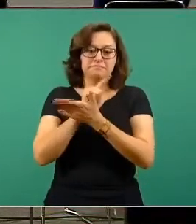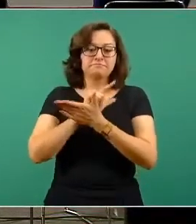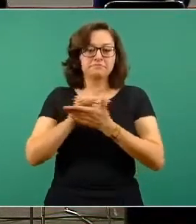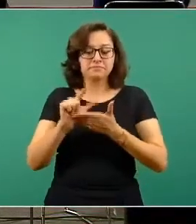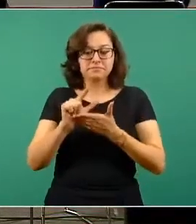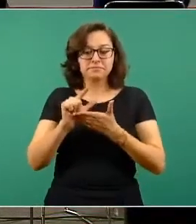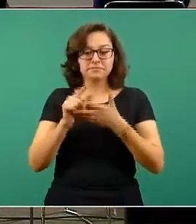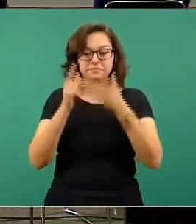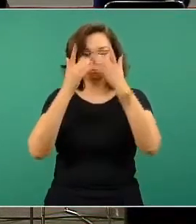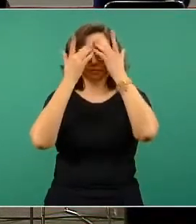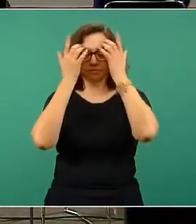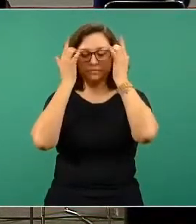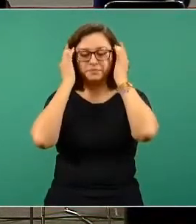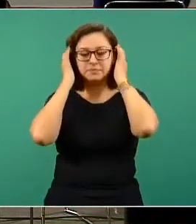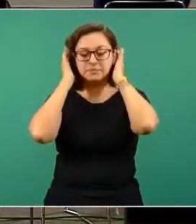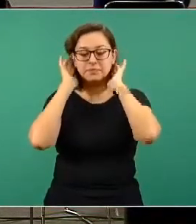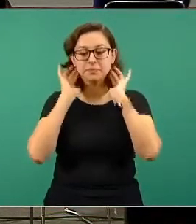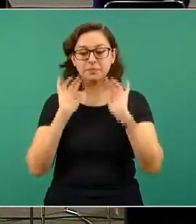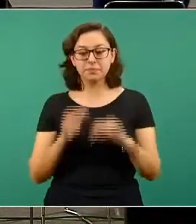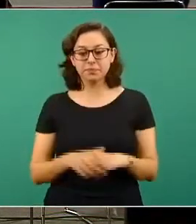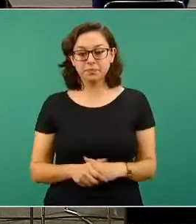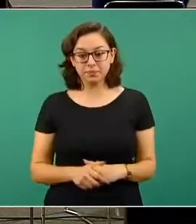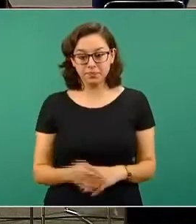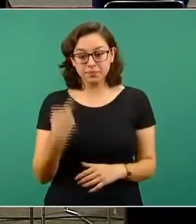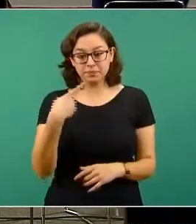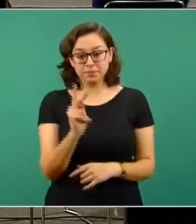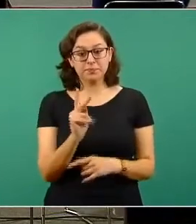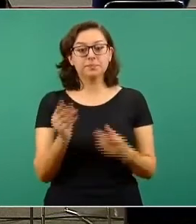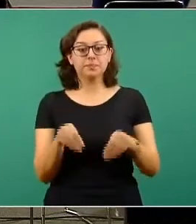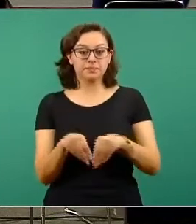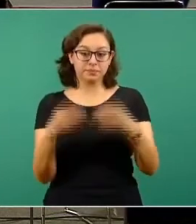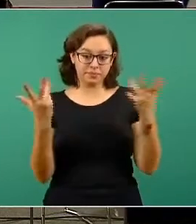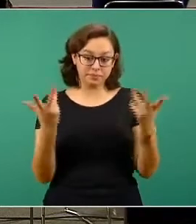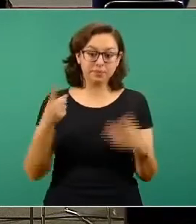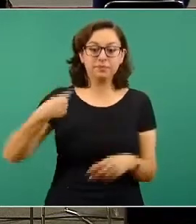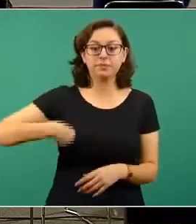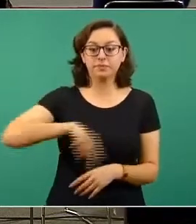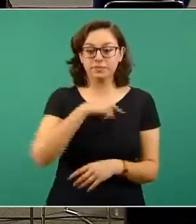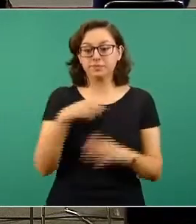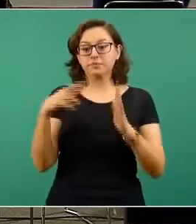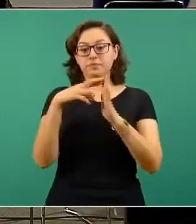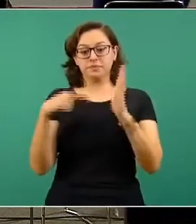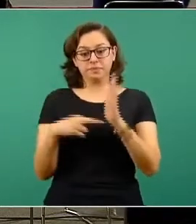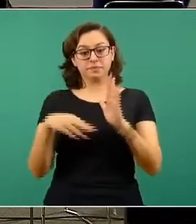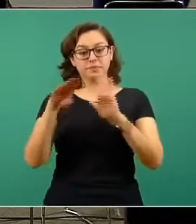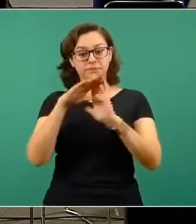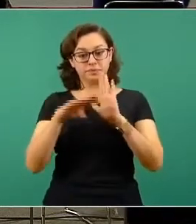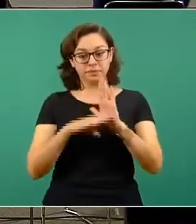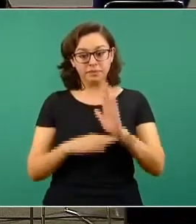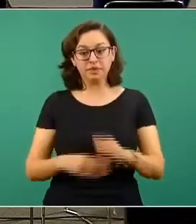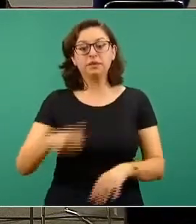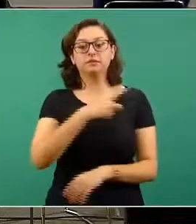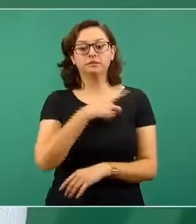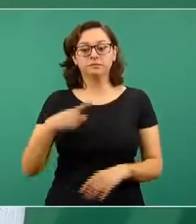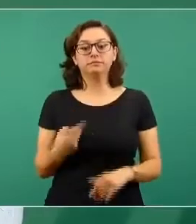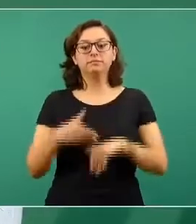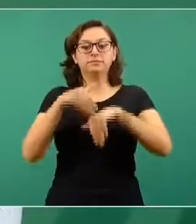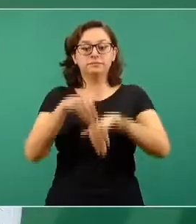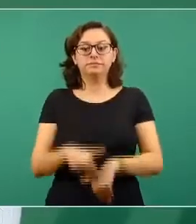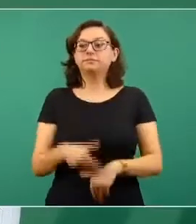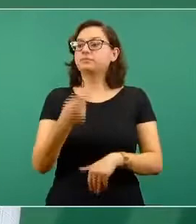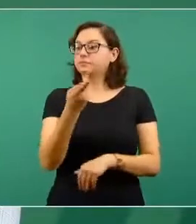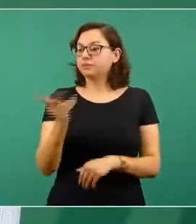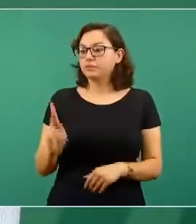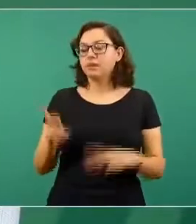obviamente nosotros tenemos que contribuir, tenemos que acatar las recomendaciones, las instrucciones de los sobrecargos, de los